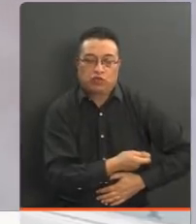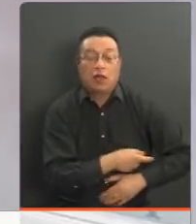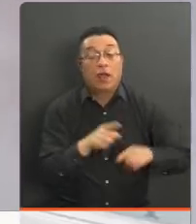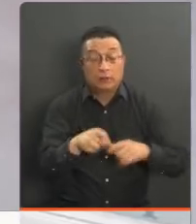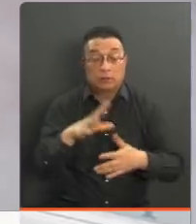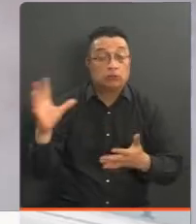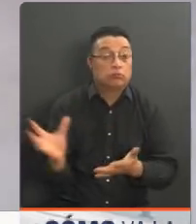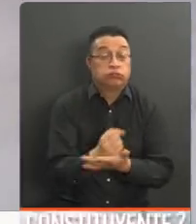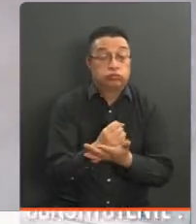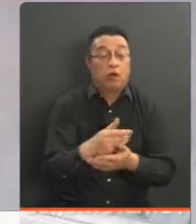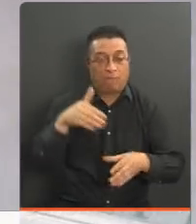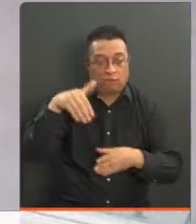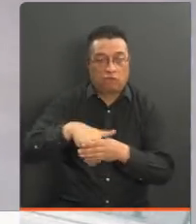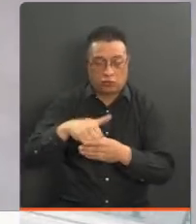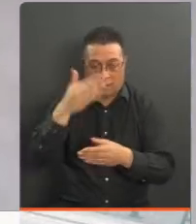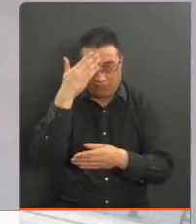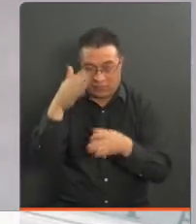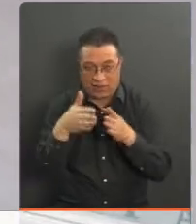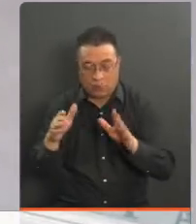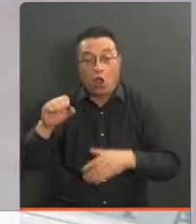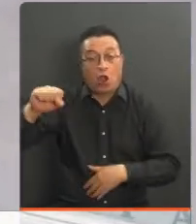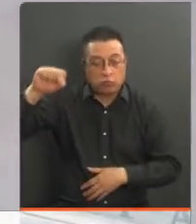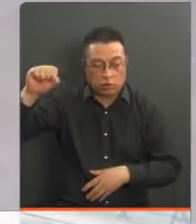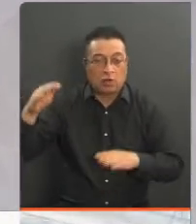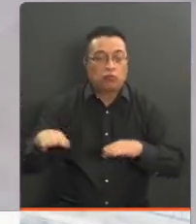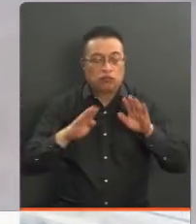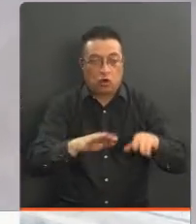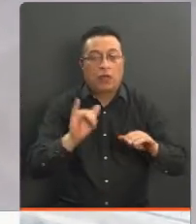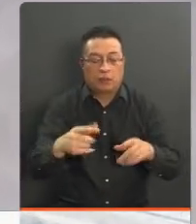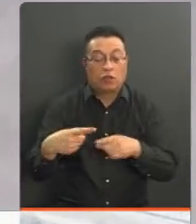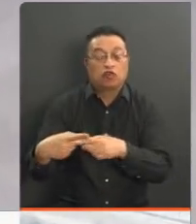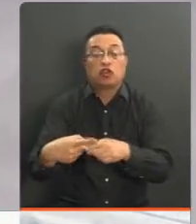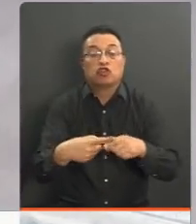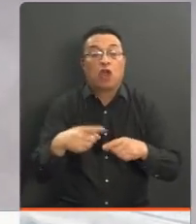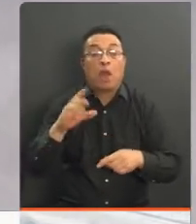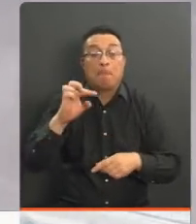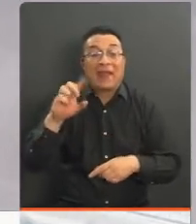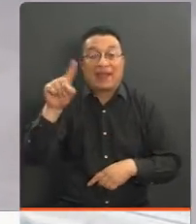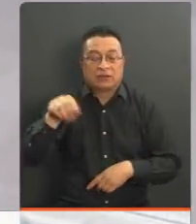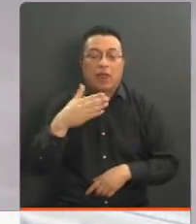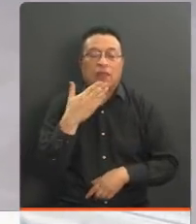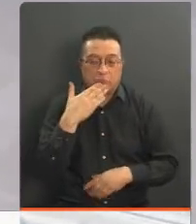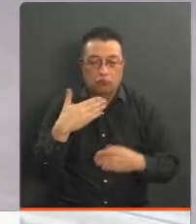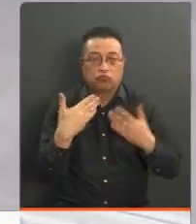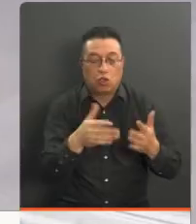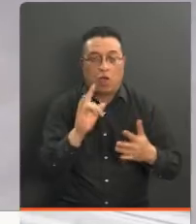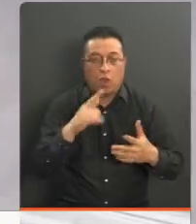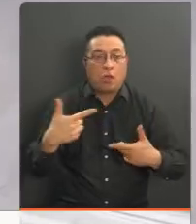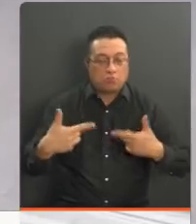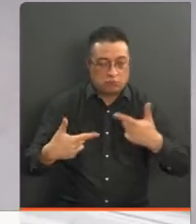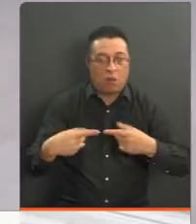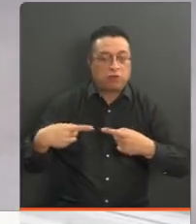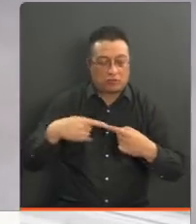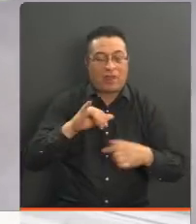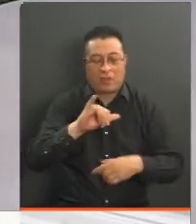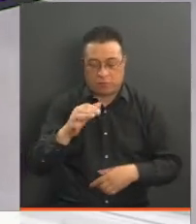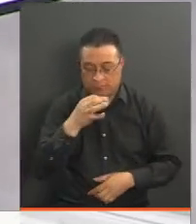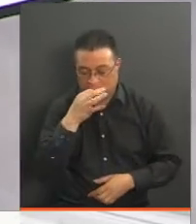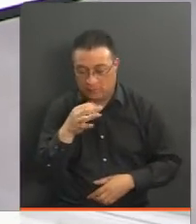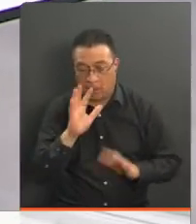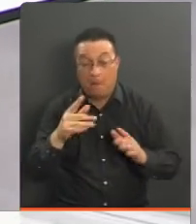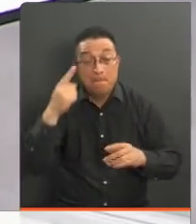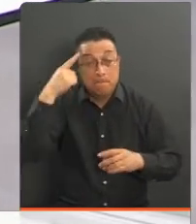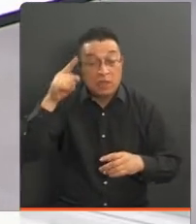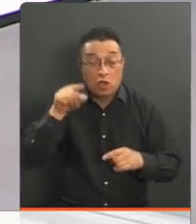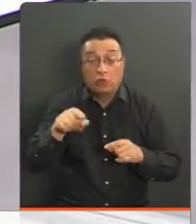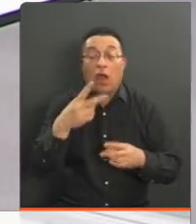con votos del Frente Amplio, del Partido Comunista y también del colectivo socialista, lo que ha generado una pugna política que después vamos a revisar. Pero en la práctica, te